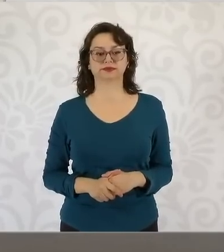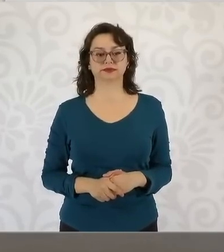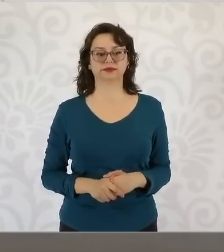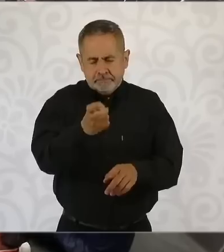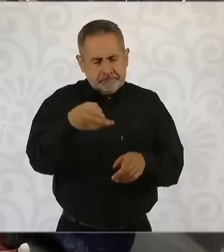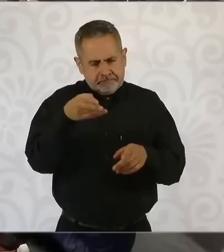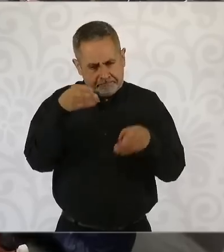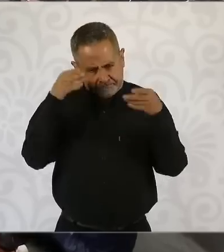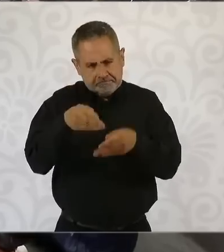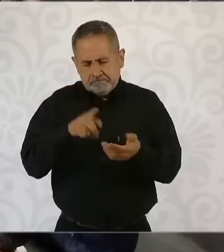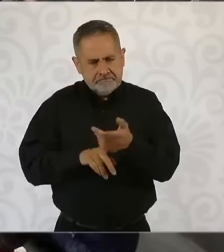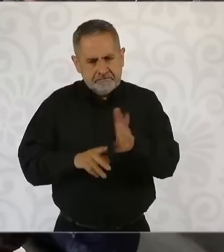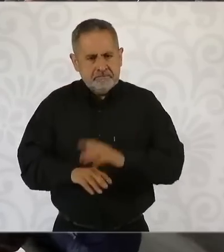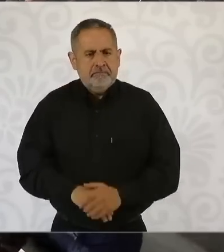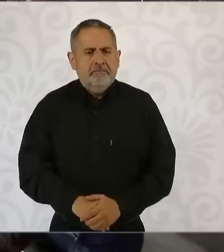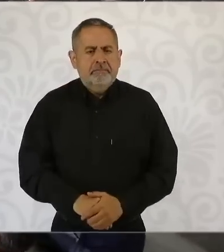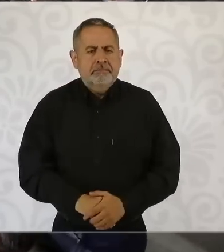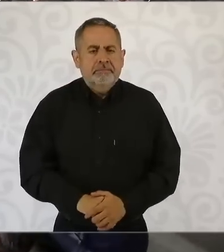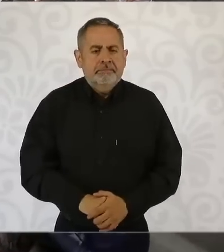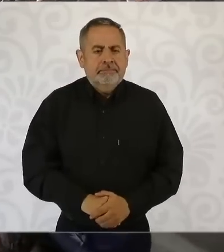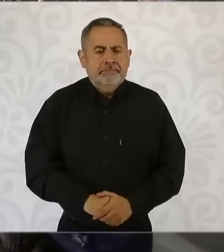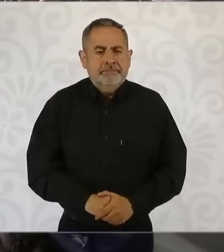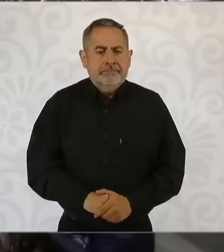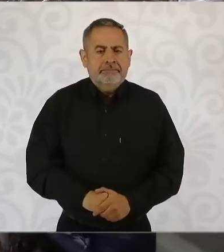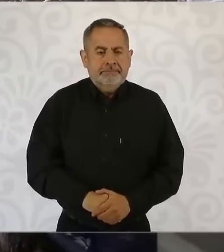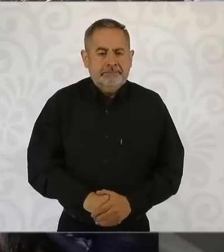¿Quieres aquí o allá?